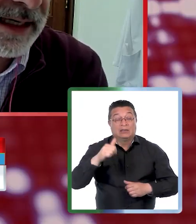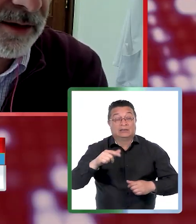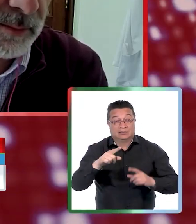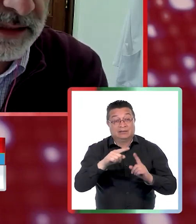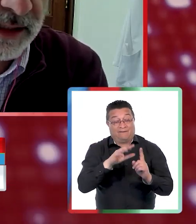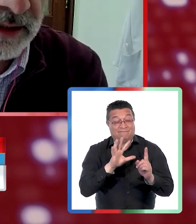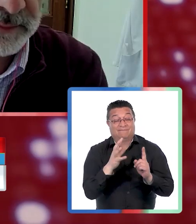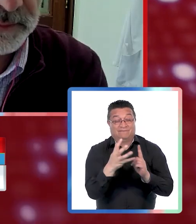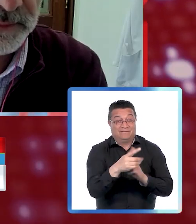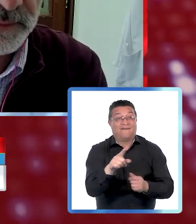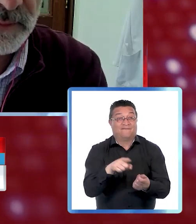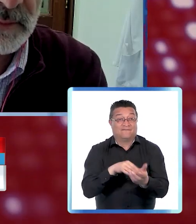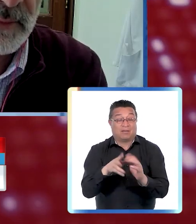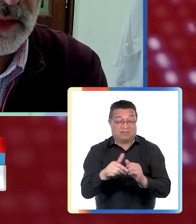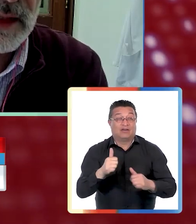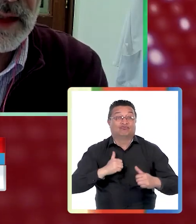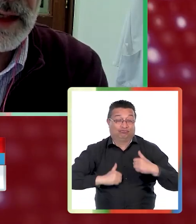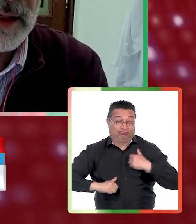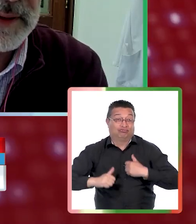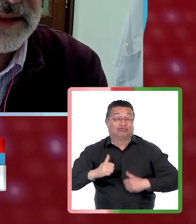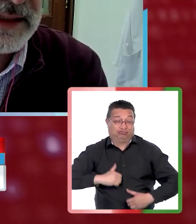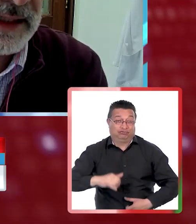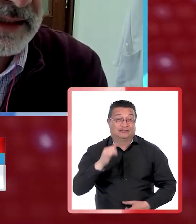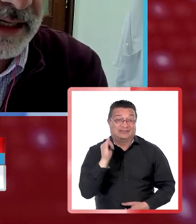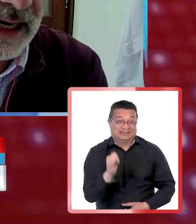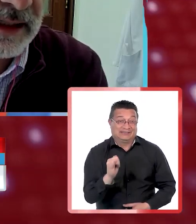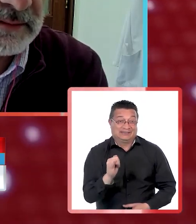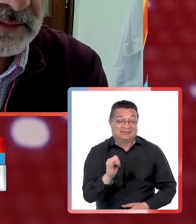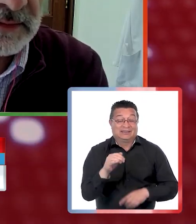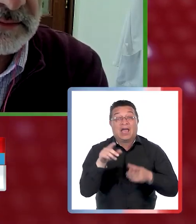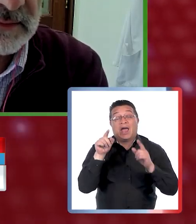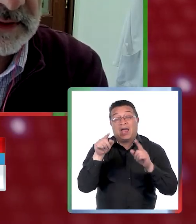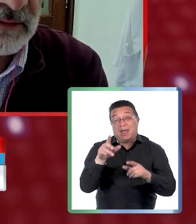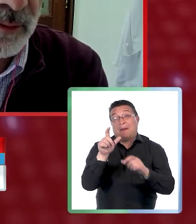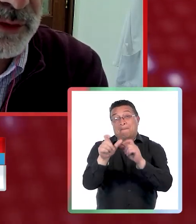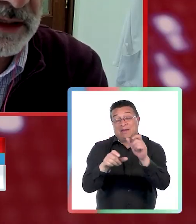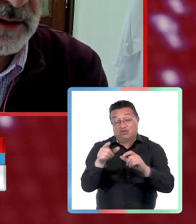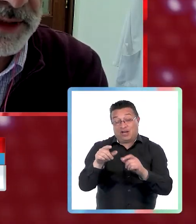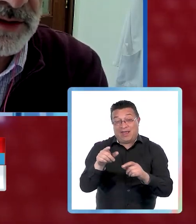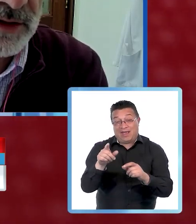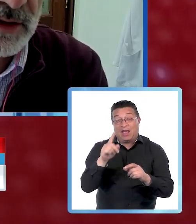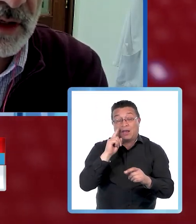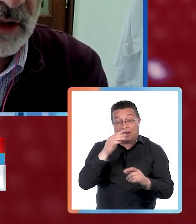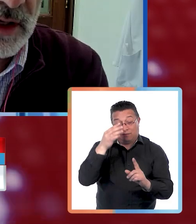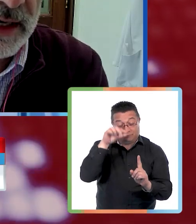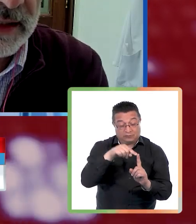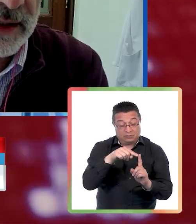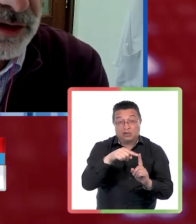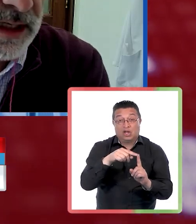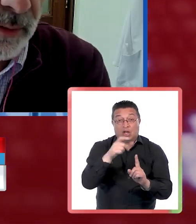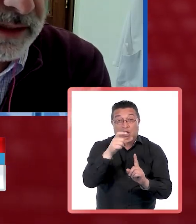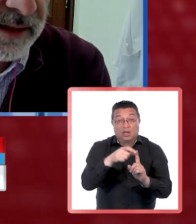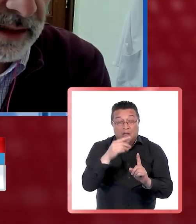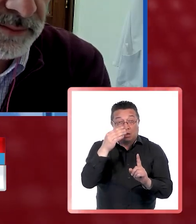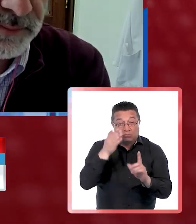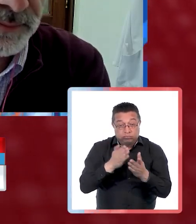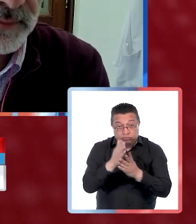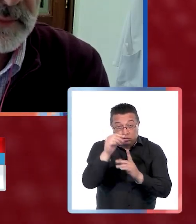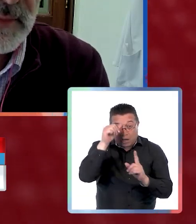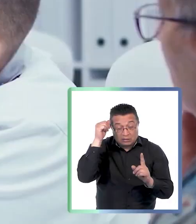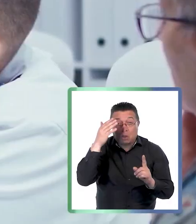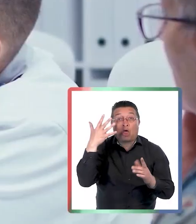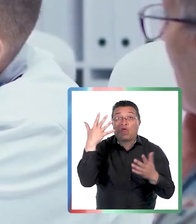los familiares, no el paciente. El paciente en general, salvo muy al comienzo, no se da